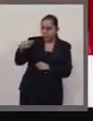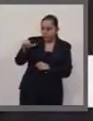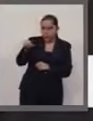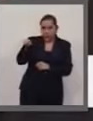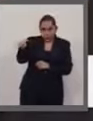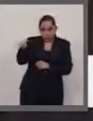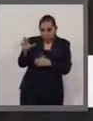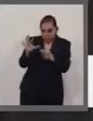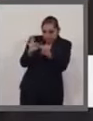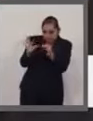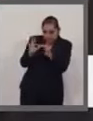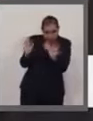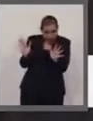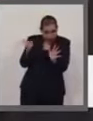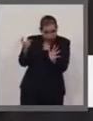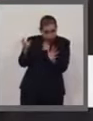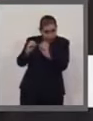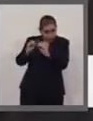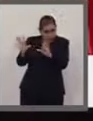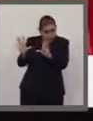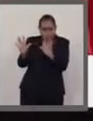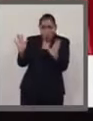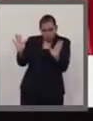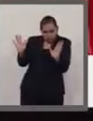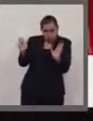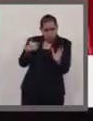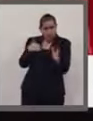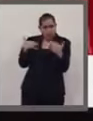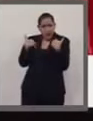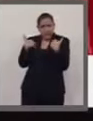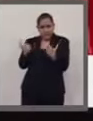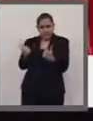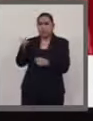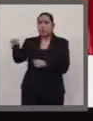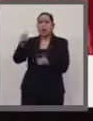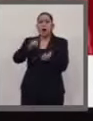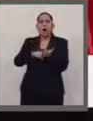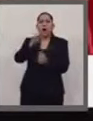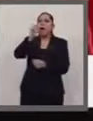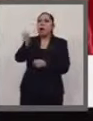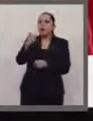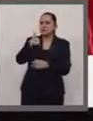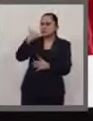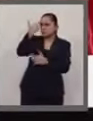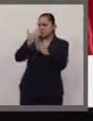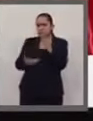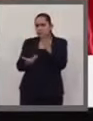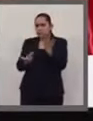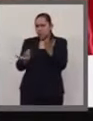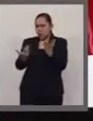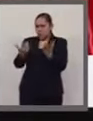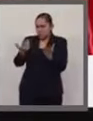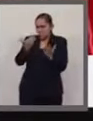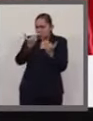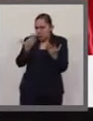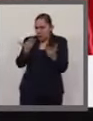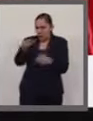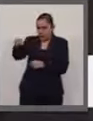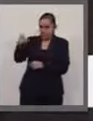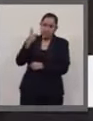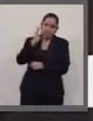la aclaración que considero pertinente de que usted no fue aludido directamente en la intervención de la diputada. Sí,